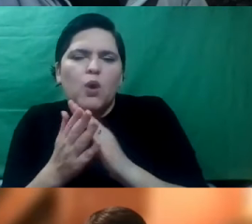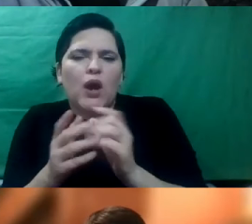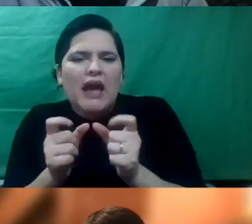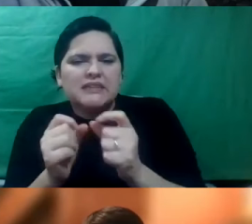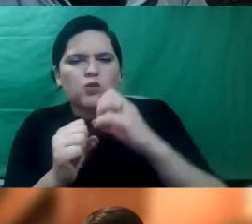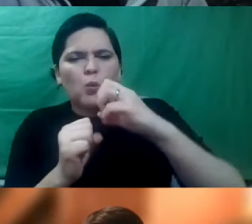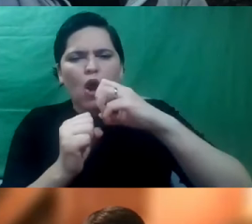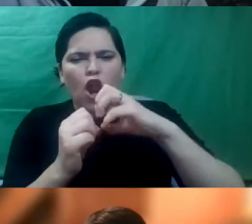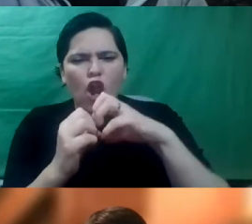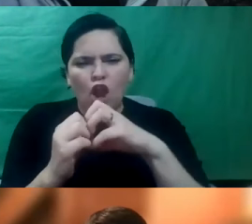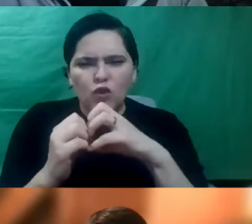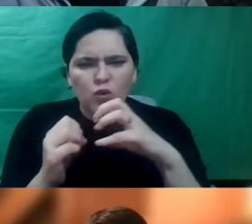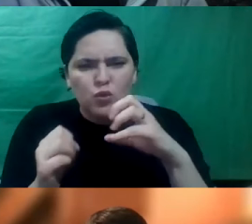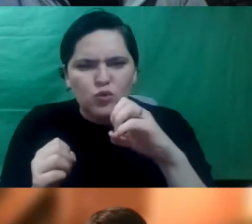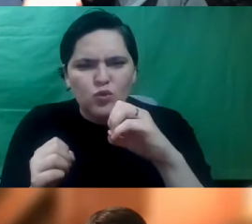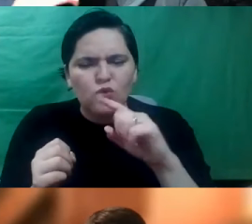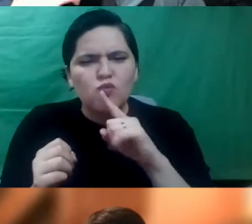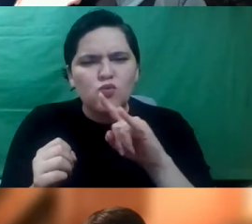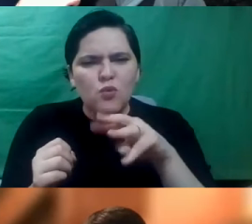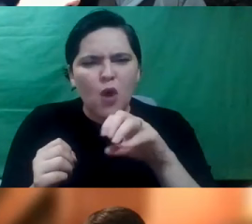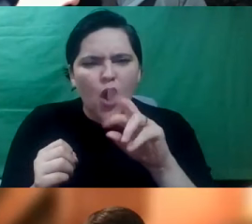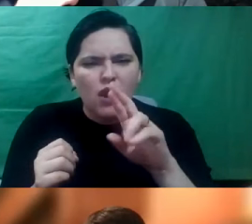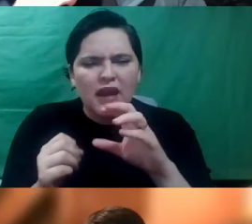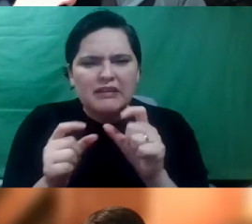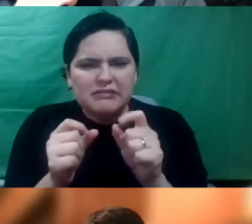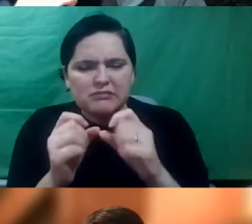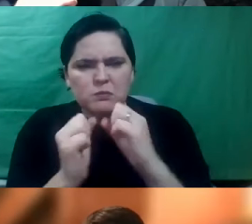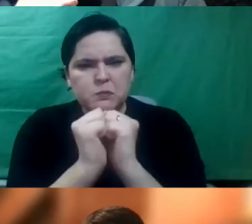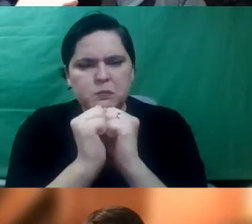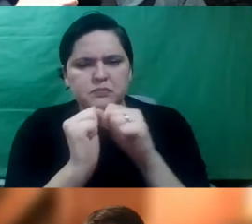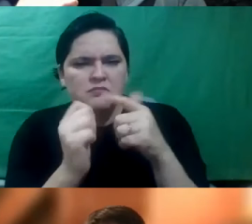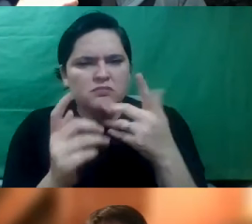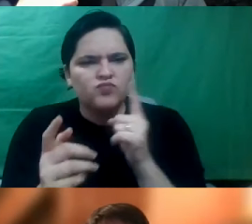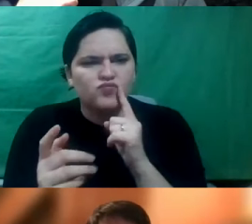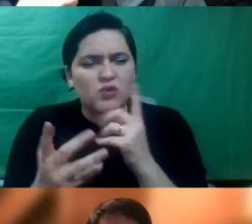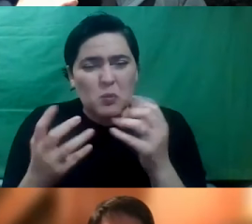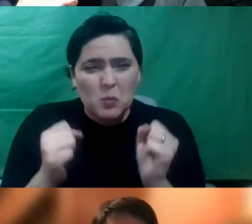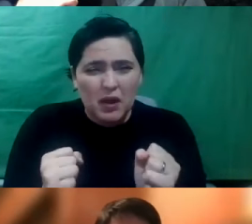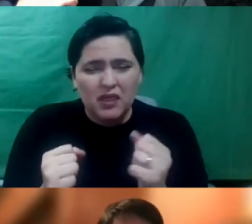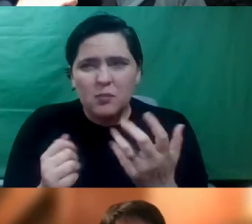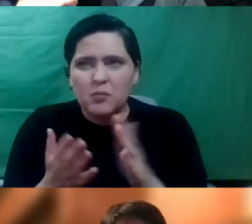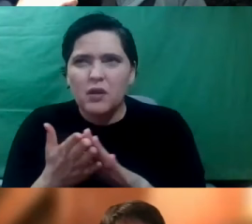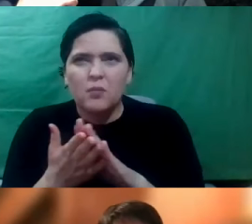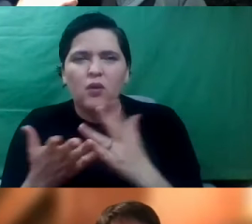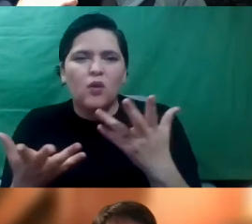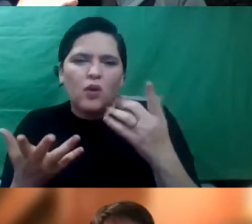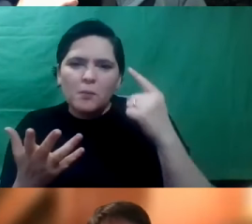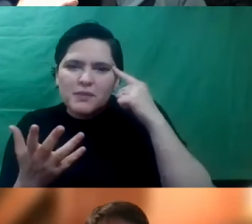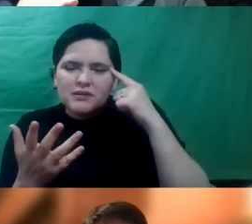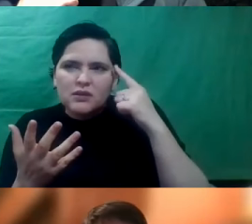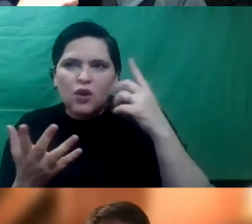es, mi segunda pregunta es básicamente si han visto alguna forma de hacer un